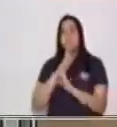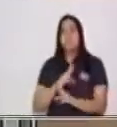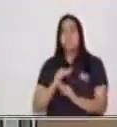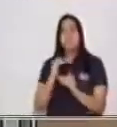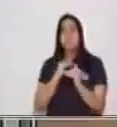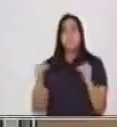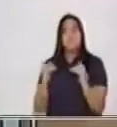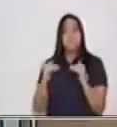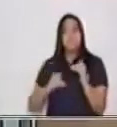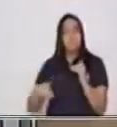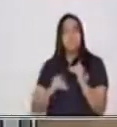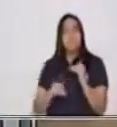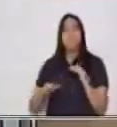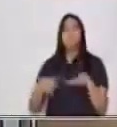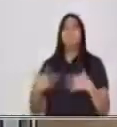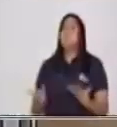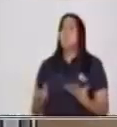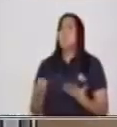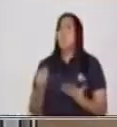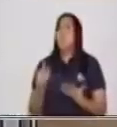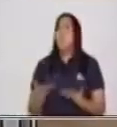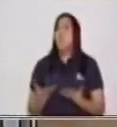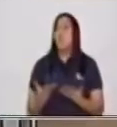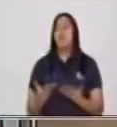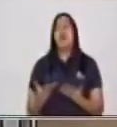eso es igual a 80.